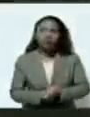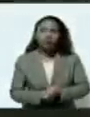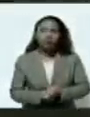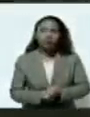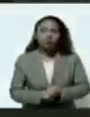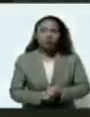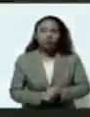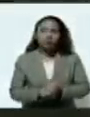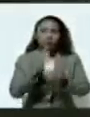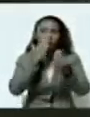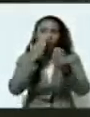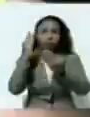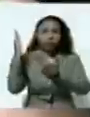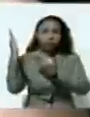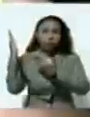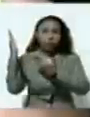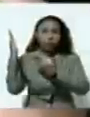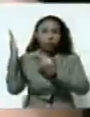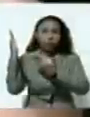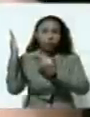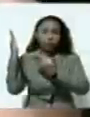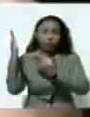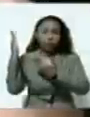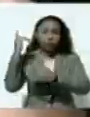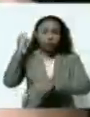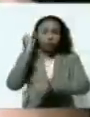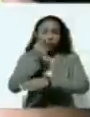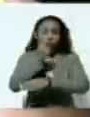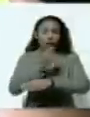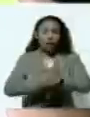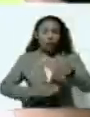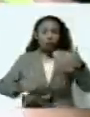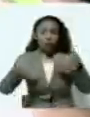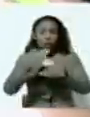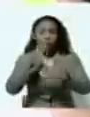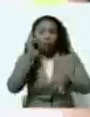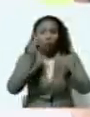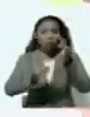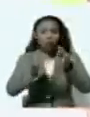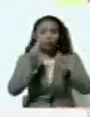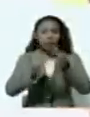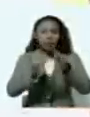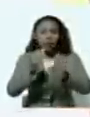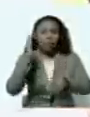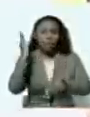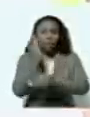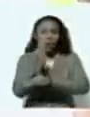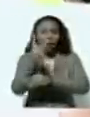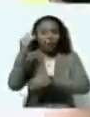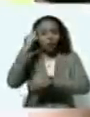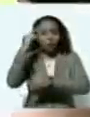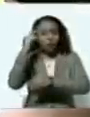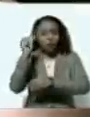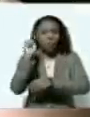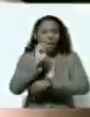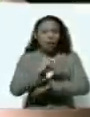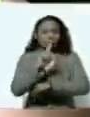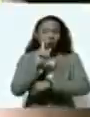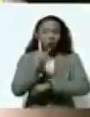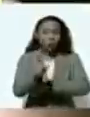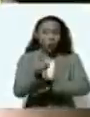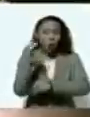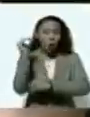Esta es una sentencia del Tribunal Supremo de Justicia, de fecha 21